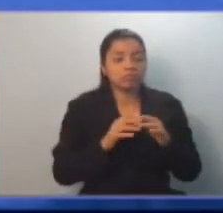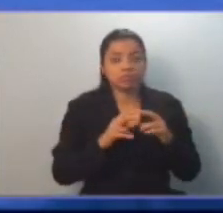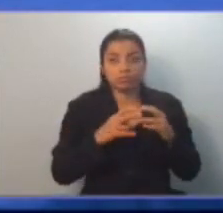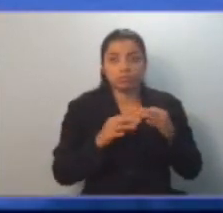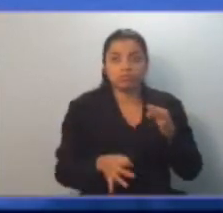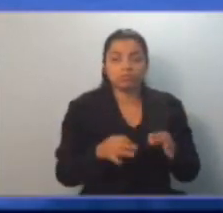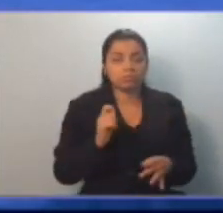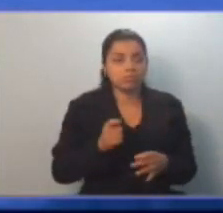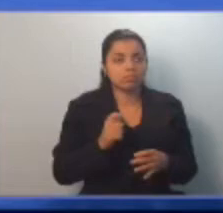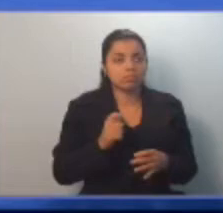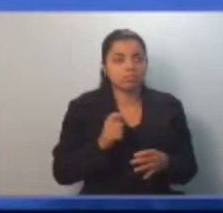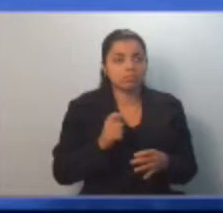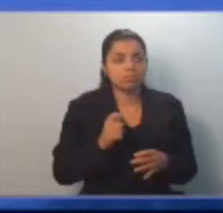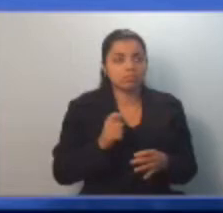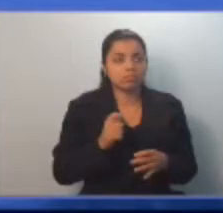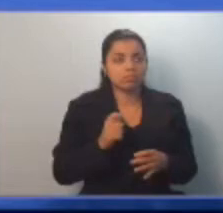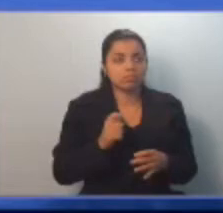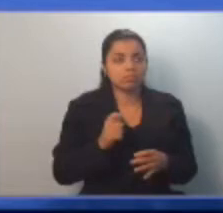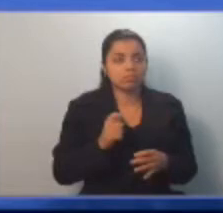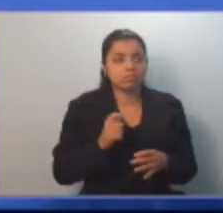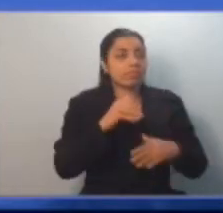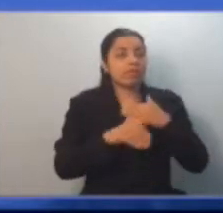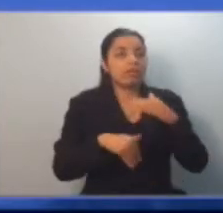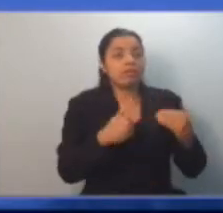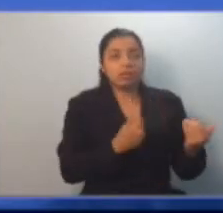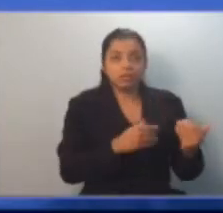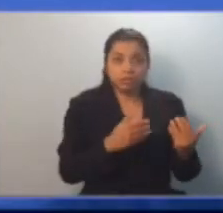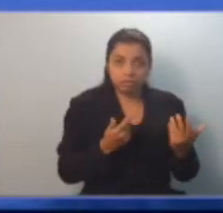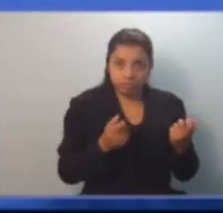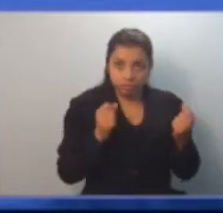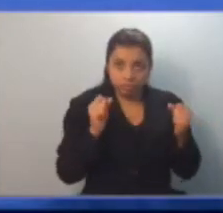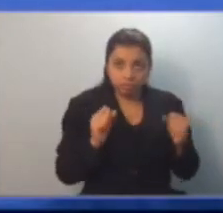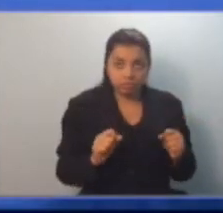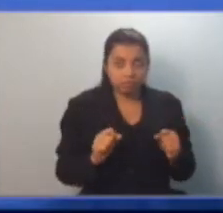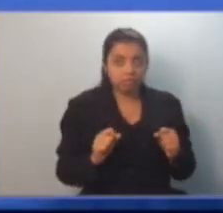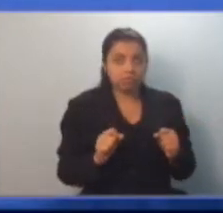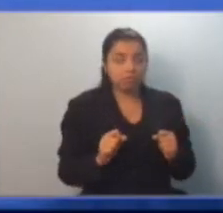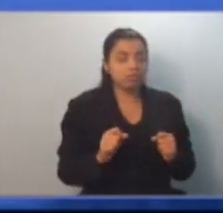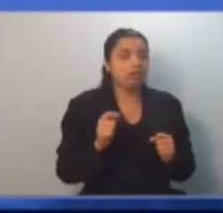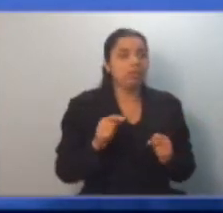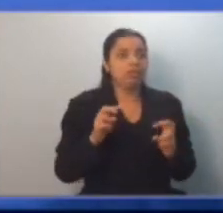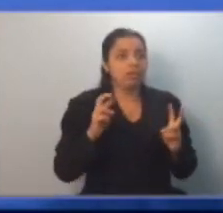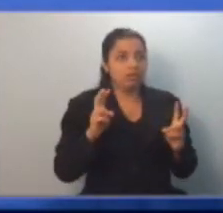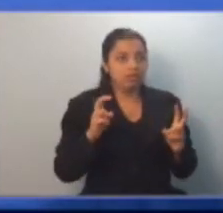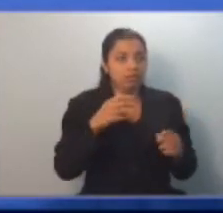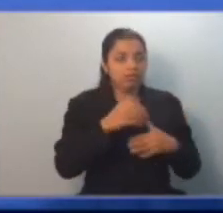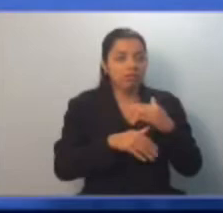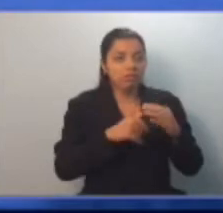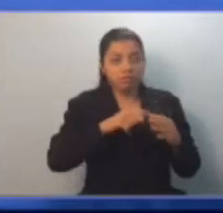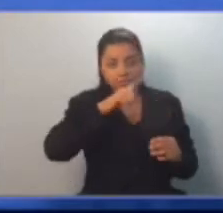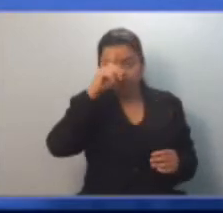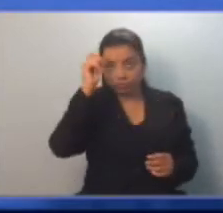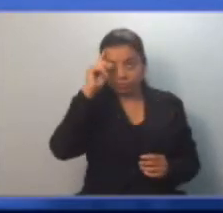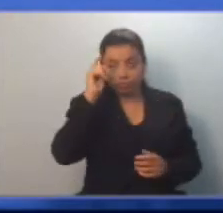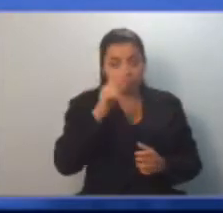no se reprogramen y que se hagan para ir precisamente terminando con esa carga laboral que se tiene.